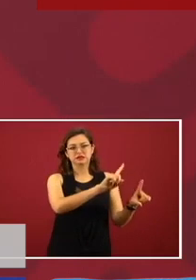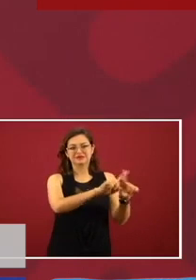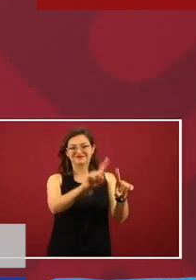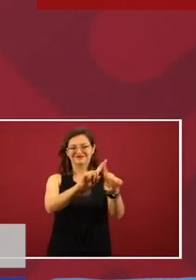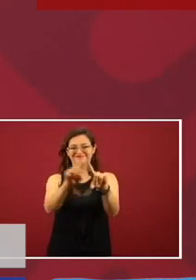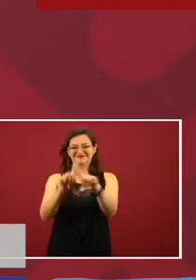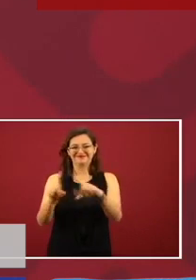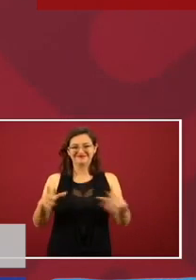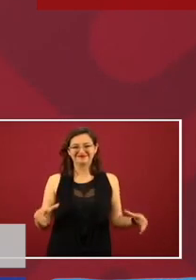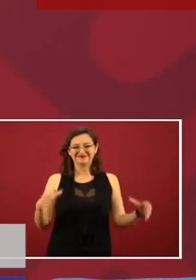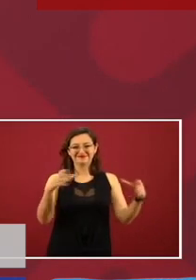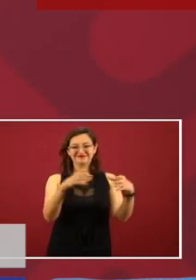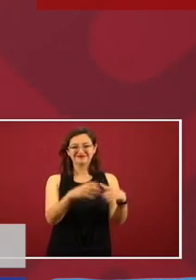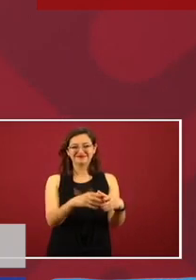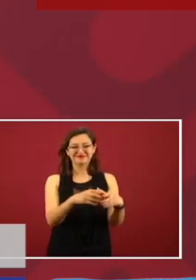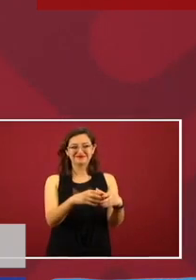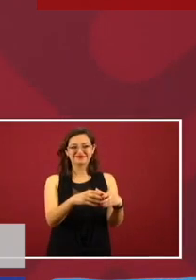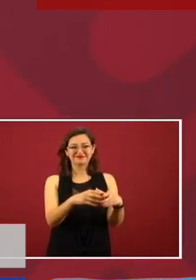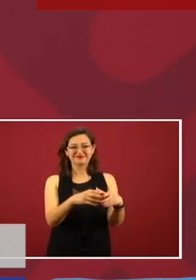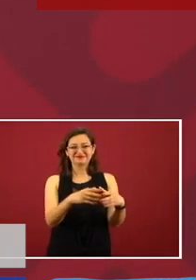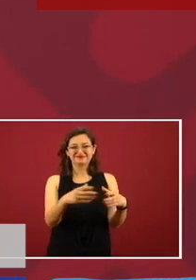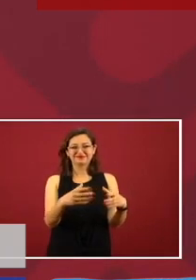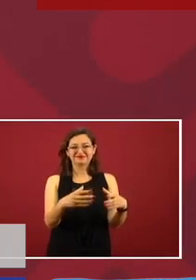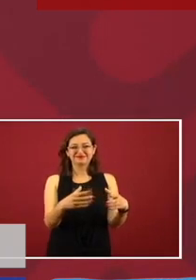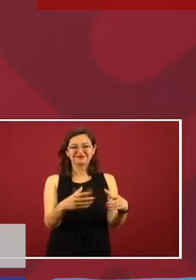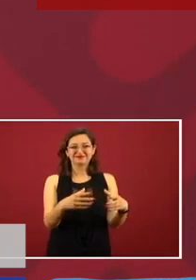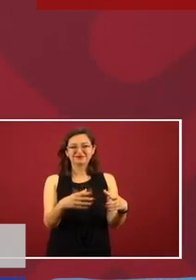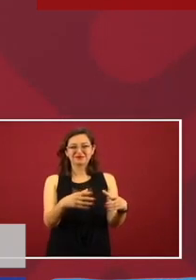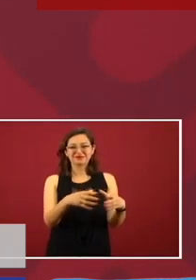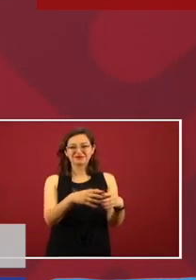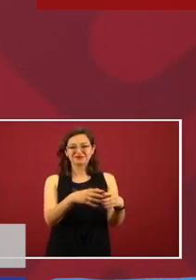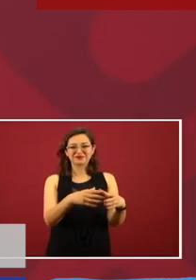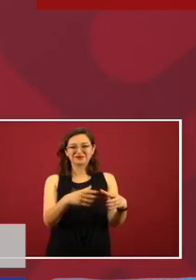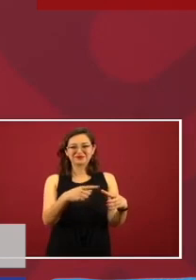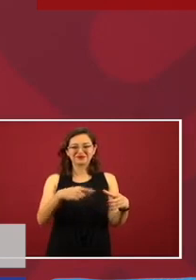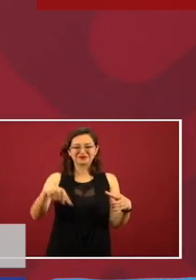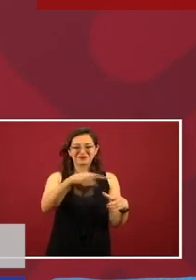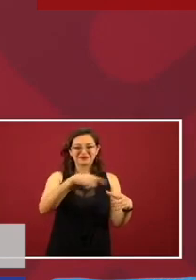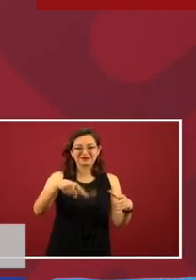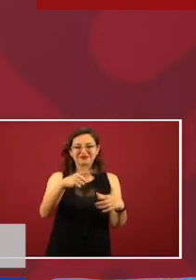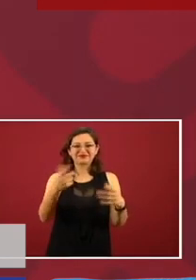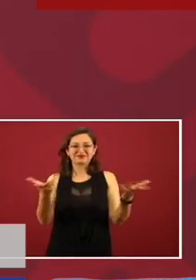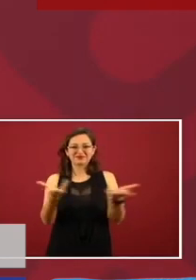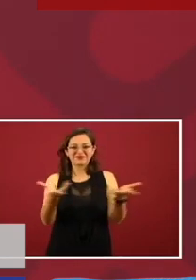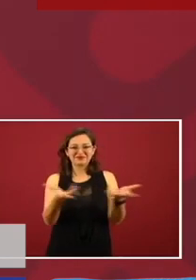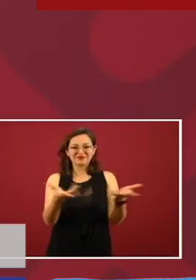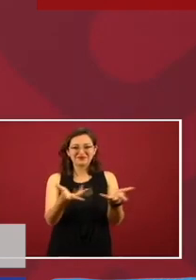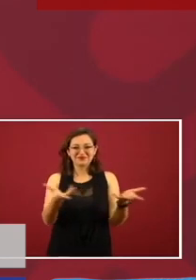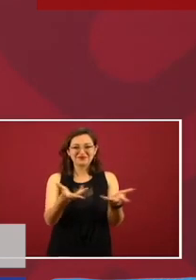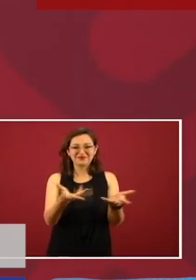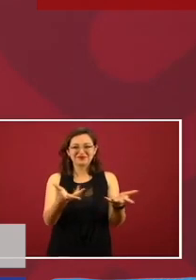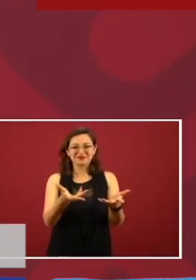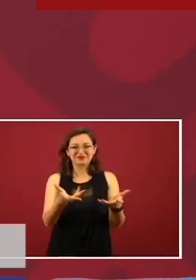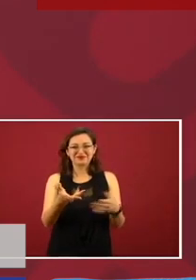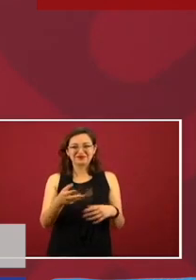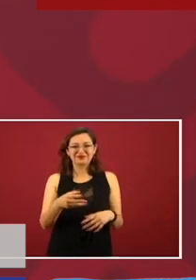atender la emergencia sanitaria que se vive en el mundo. En esta cumbre se compartieron las acciones que se realizan en México, explicando nuestra visión y